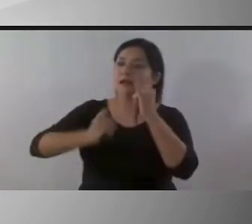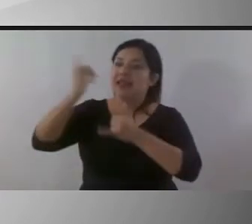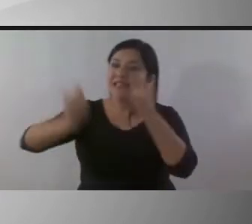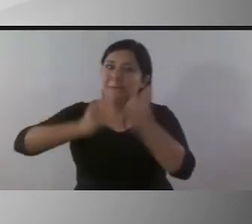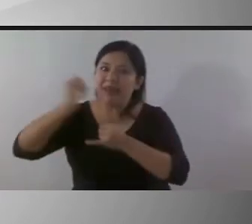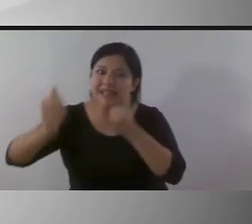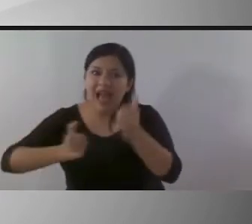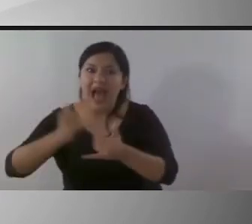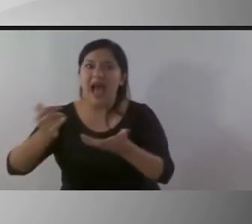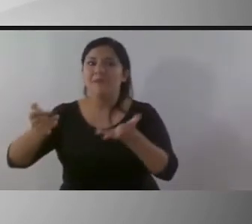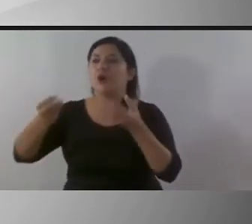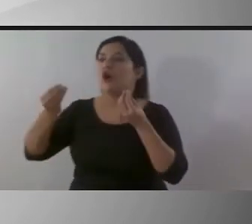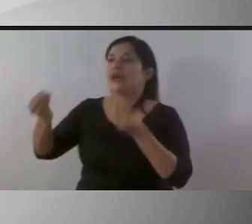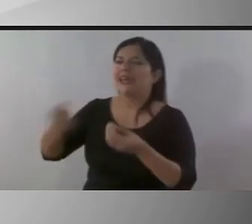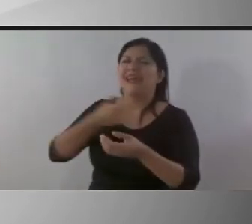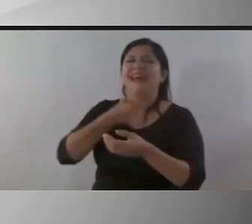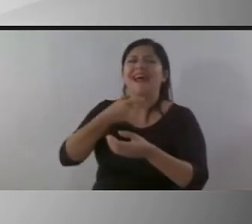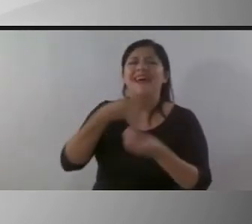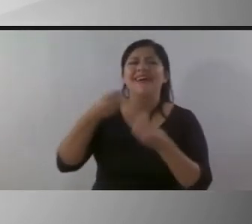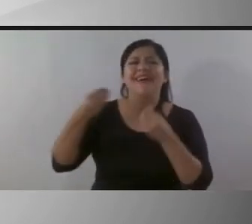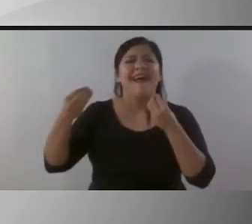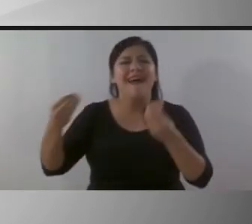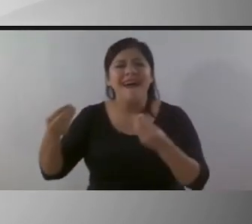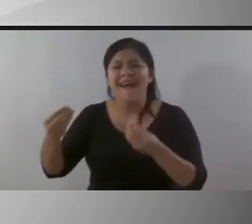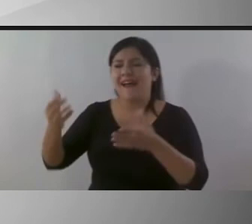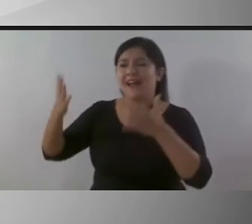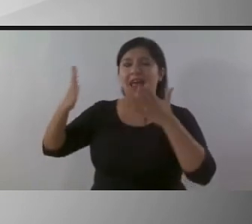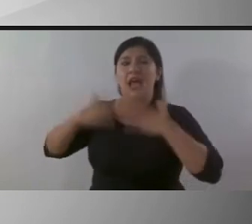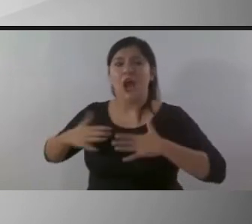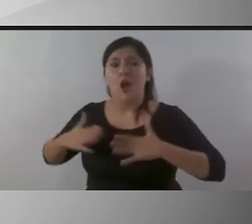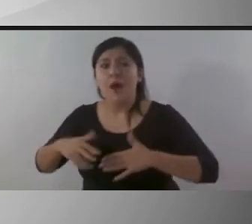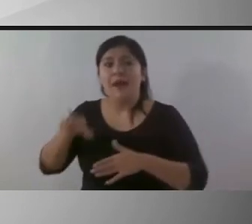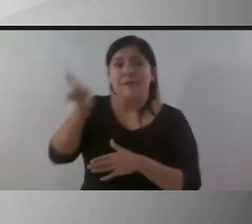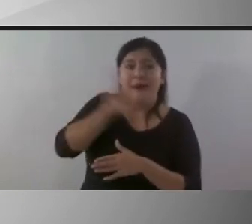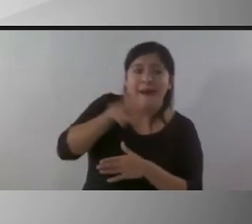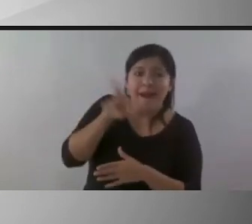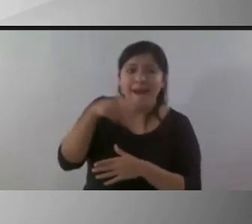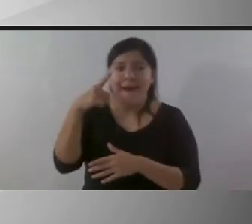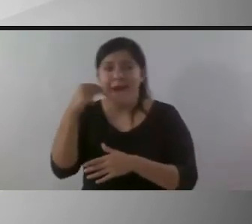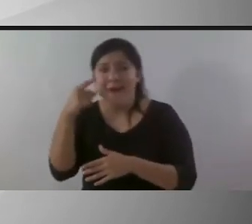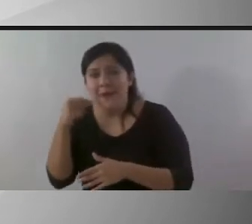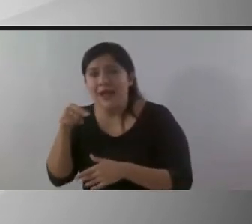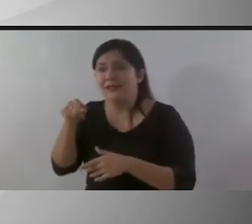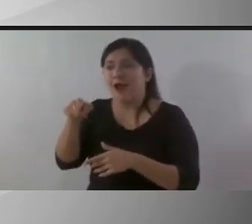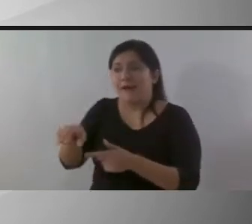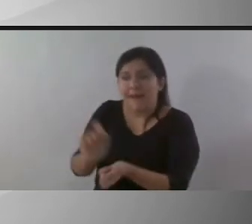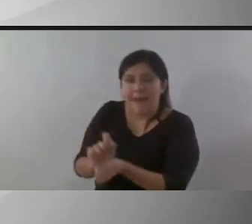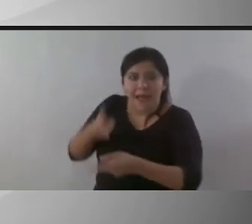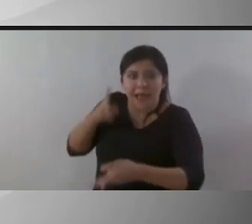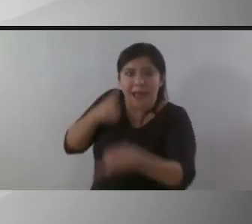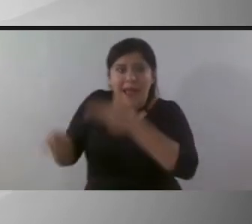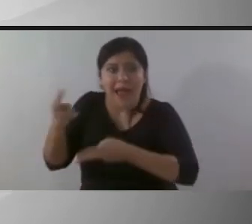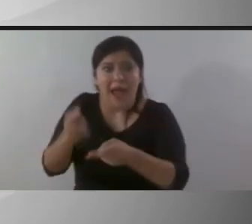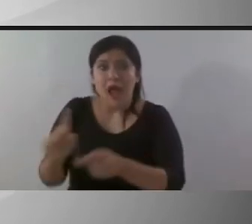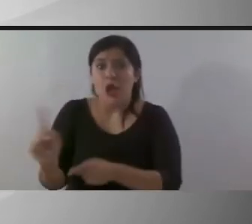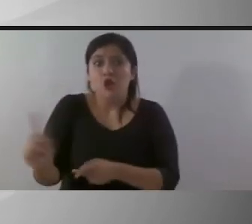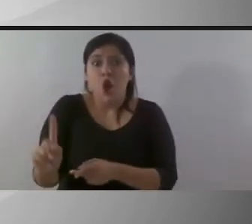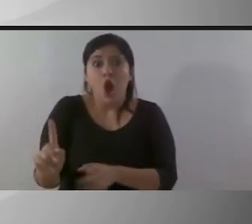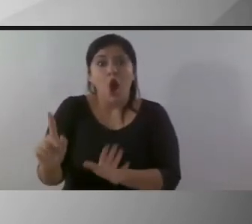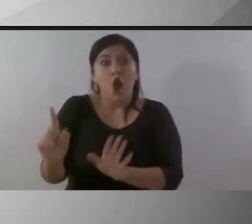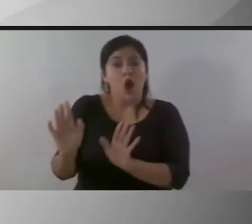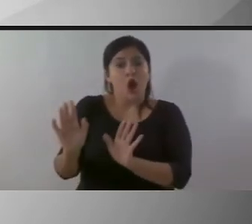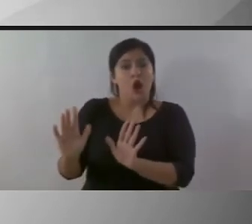que se intervenga para modificar el cuerpo de niñas y niños sin su consentimiento,